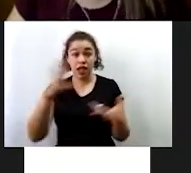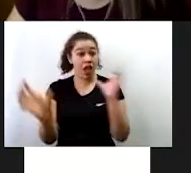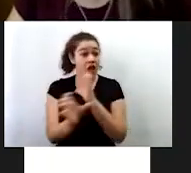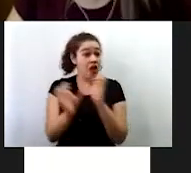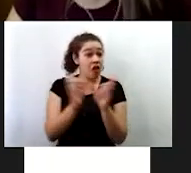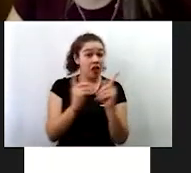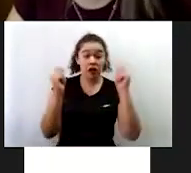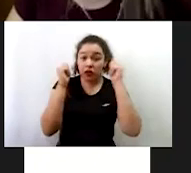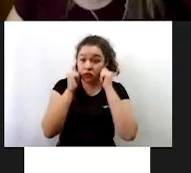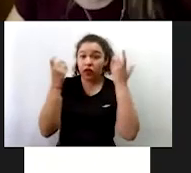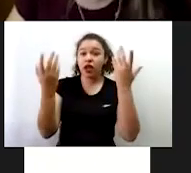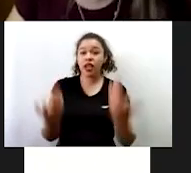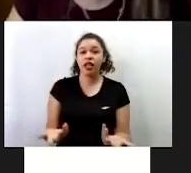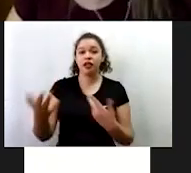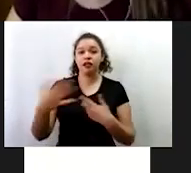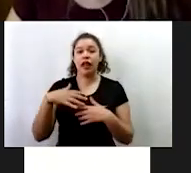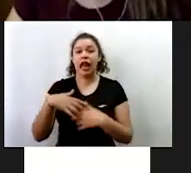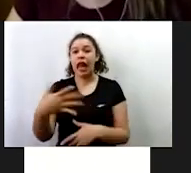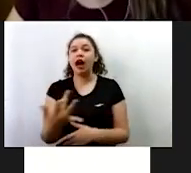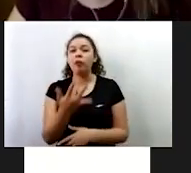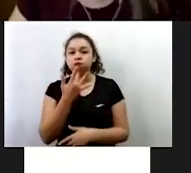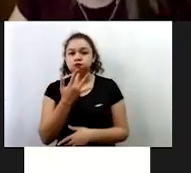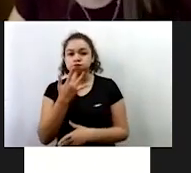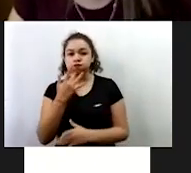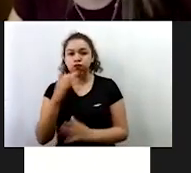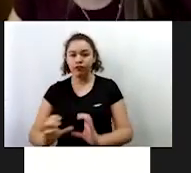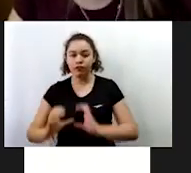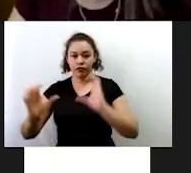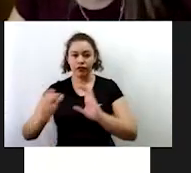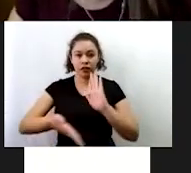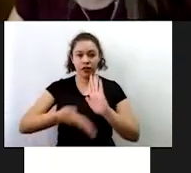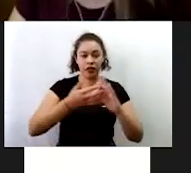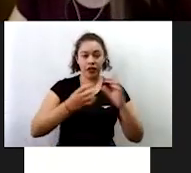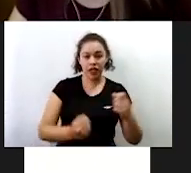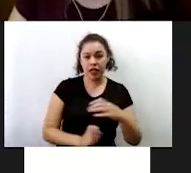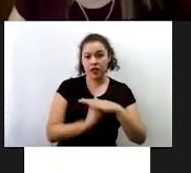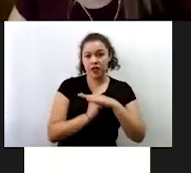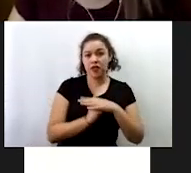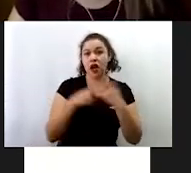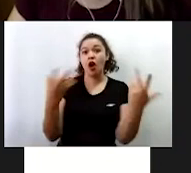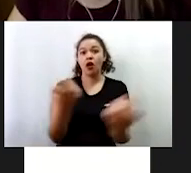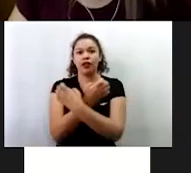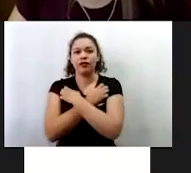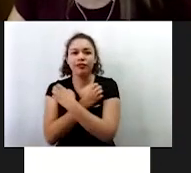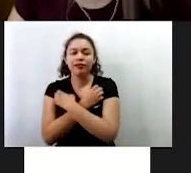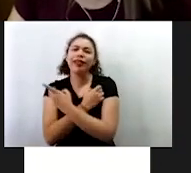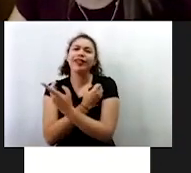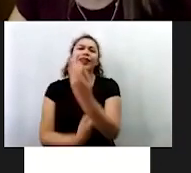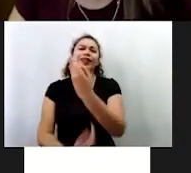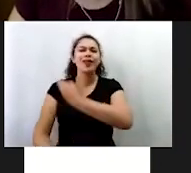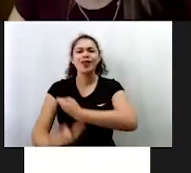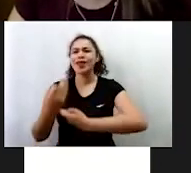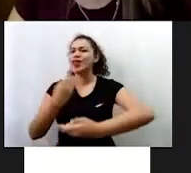la preservación de las ranas, o en edificación sustentable, o en educación, todo le pega a